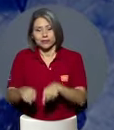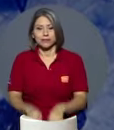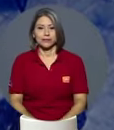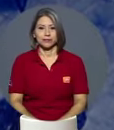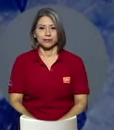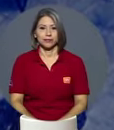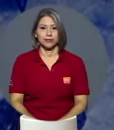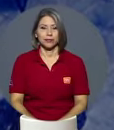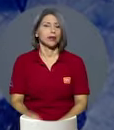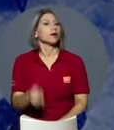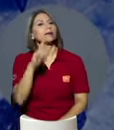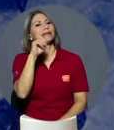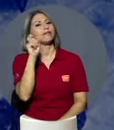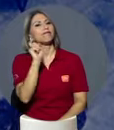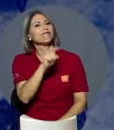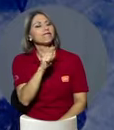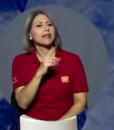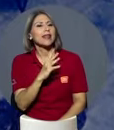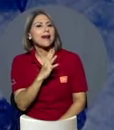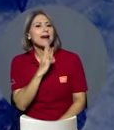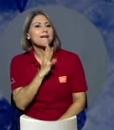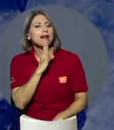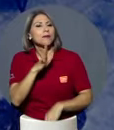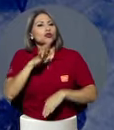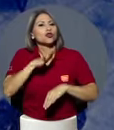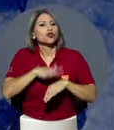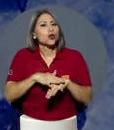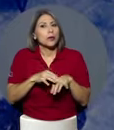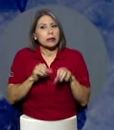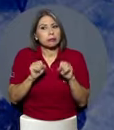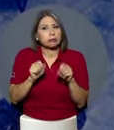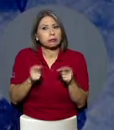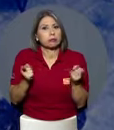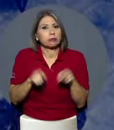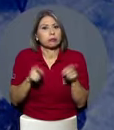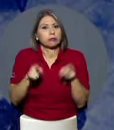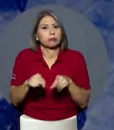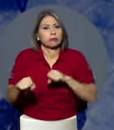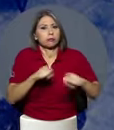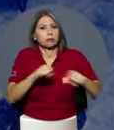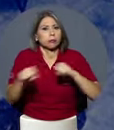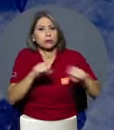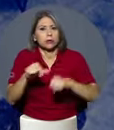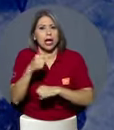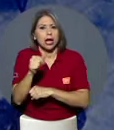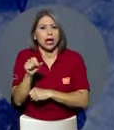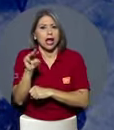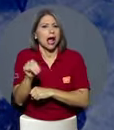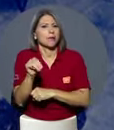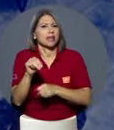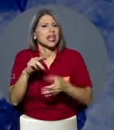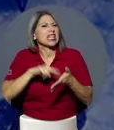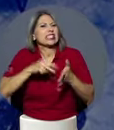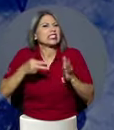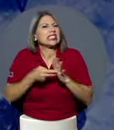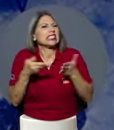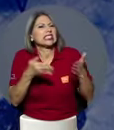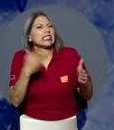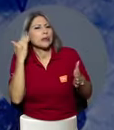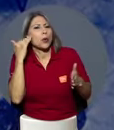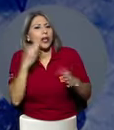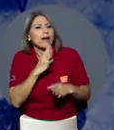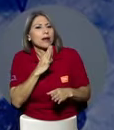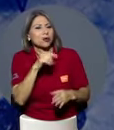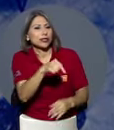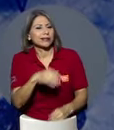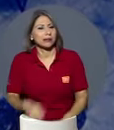Ahora, ¿por qué hablamos de un potencial sísmico de la gran área metropolitana? ¿A qué nos referimos con eso? Sí, tal